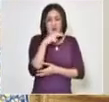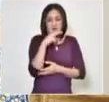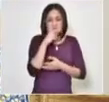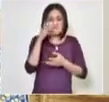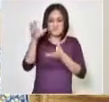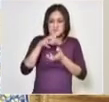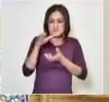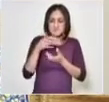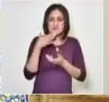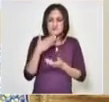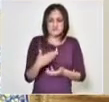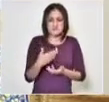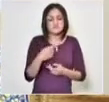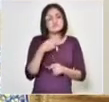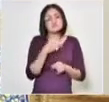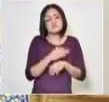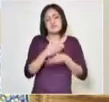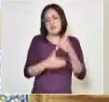Entonces,